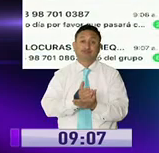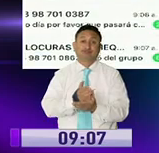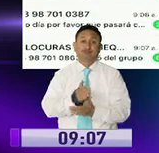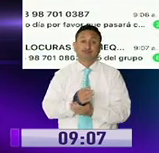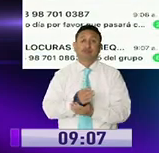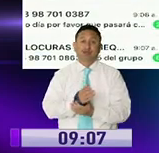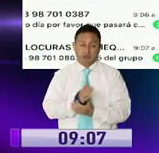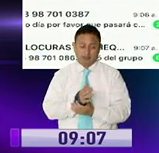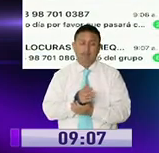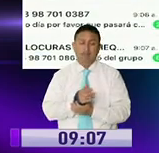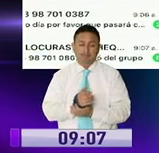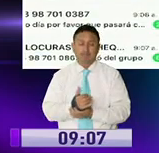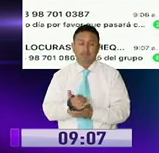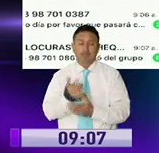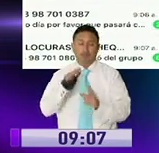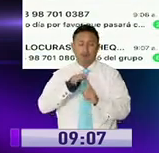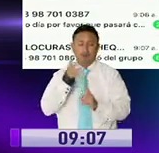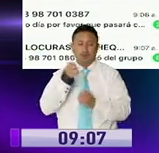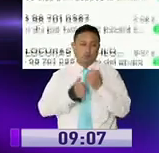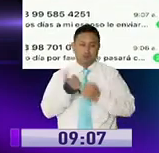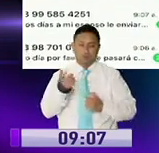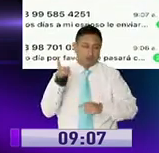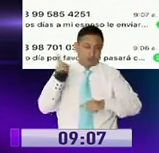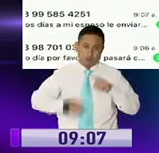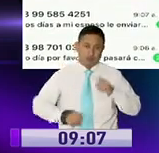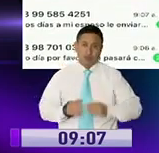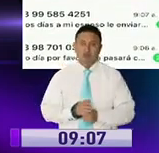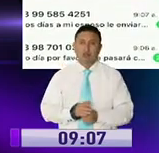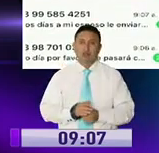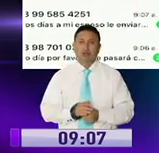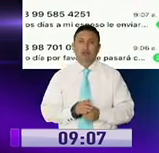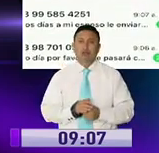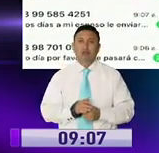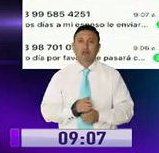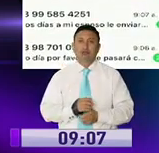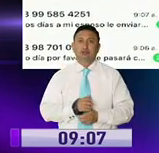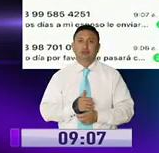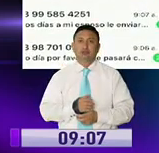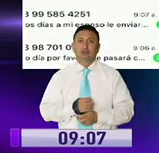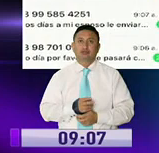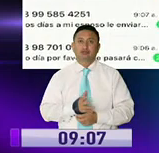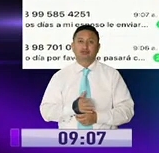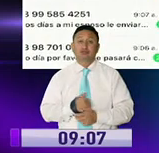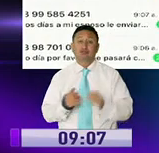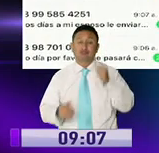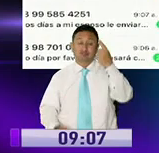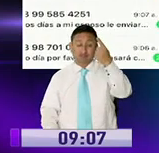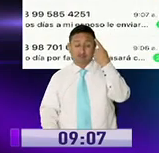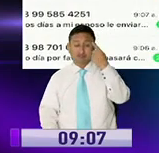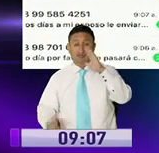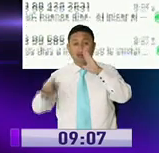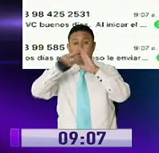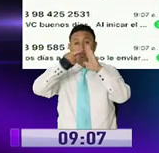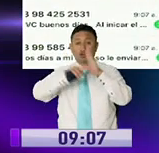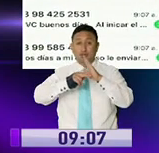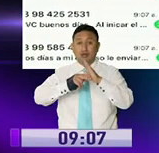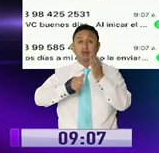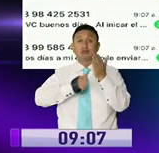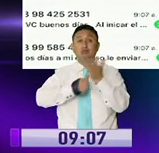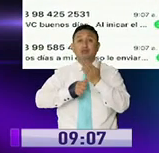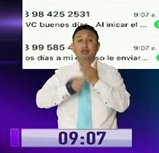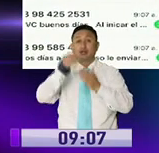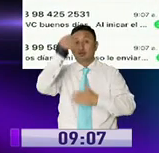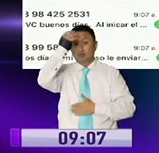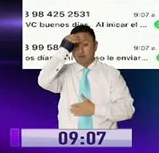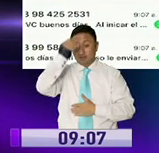pueden, porque no. La situación lo amerita, o sea, no pueden hacerlo. A ver, además que hay que entender algo, la normativa está dada por el ministerio,